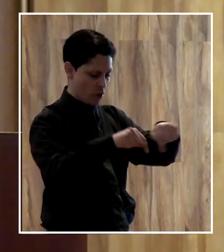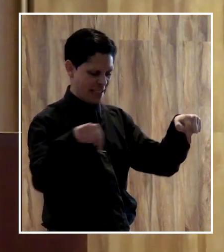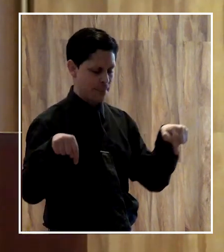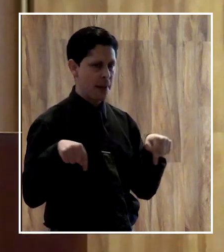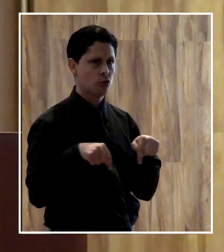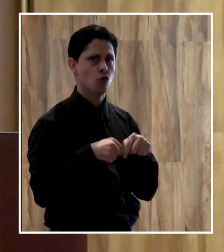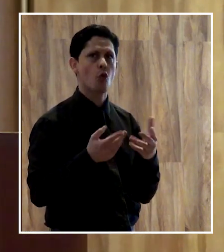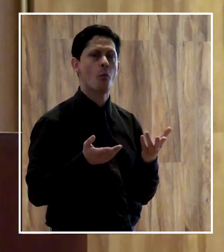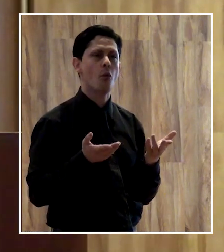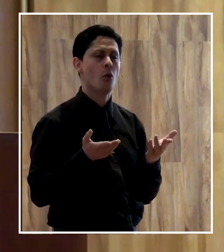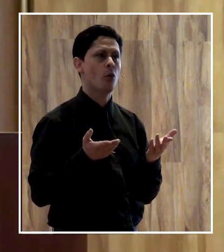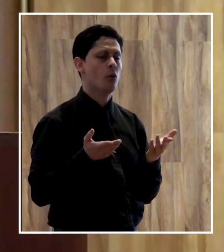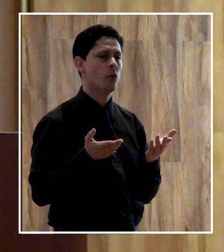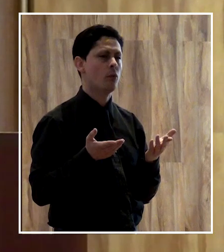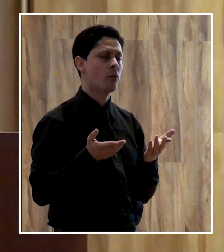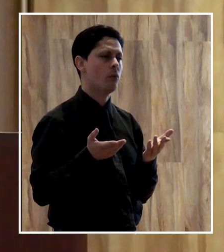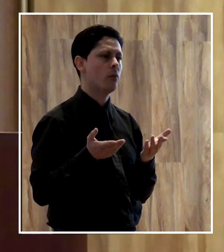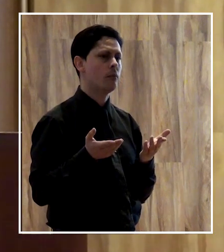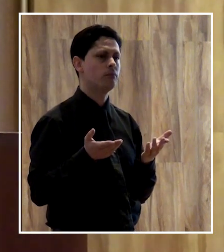que